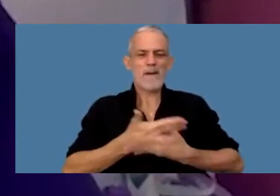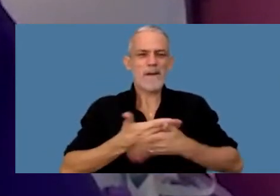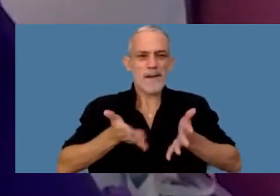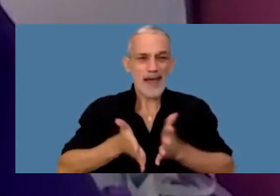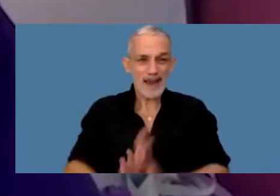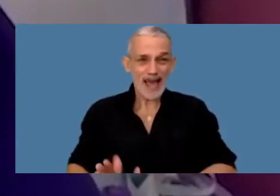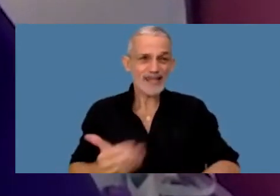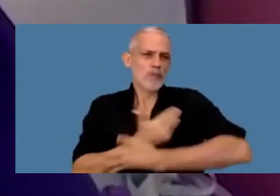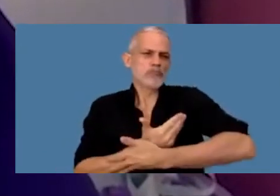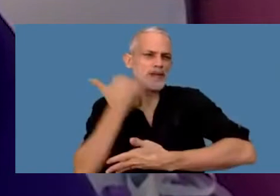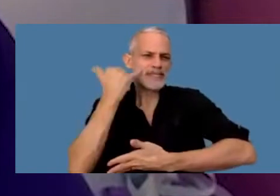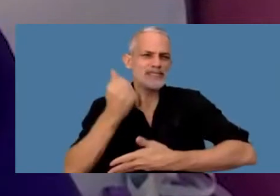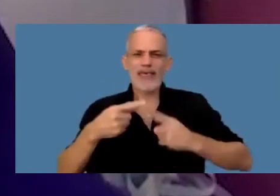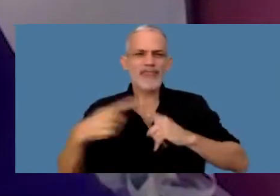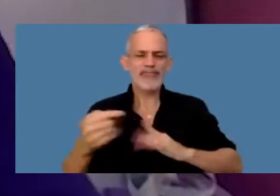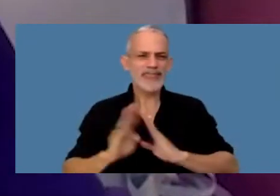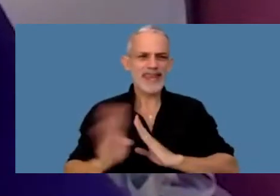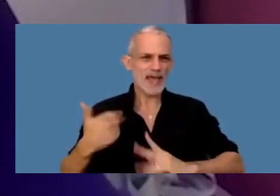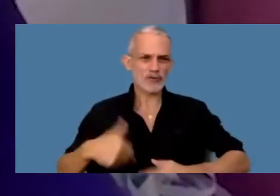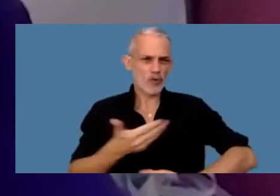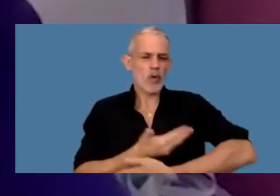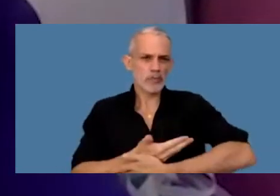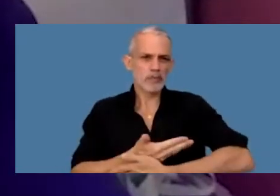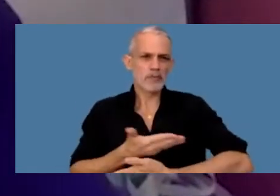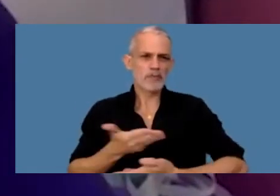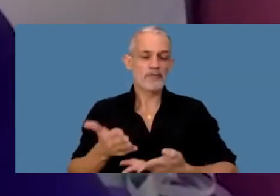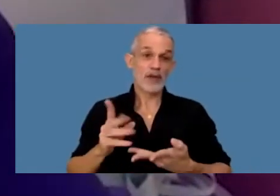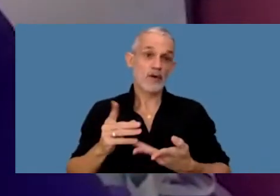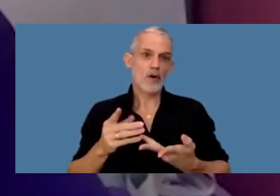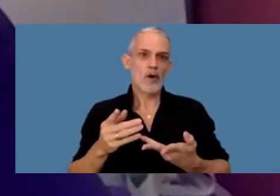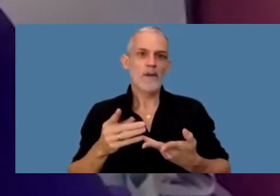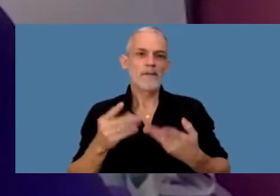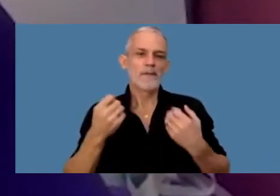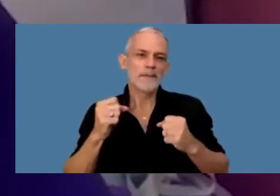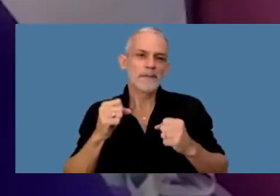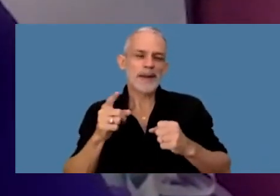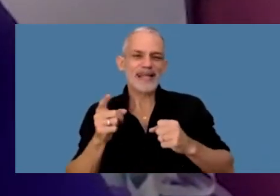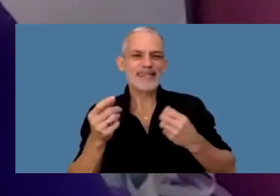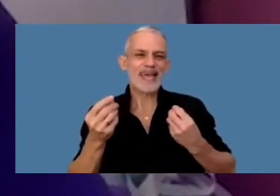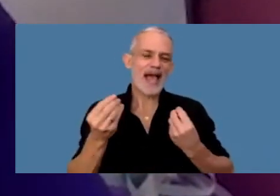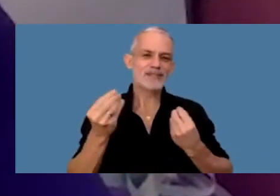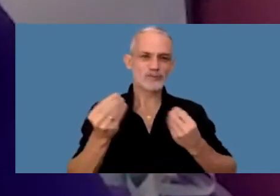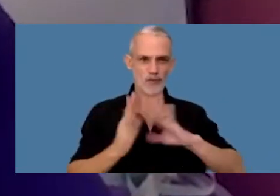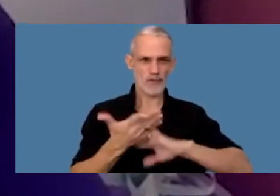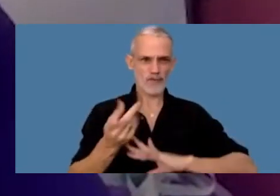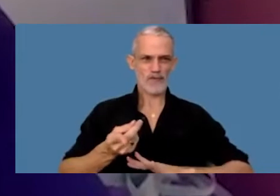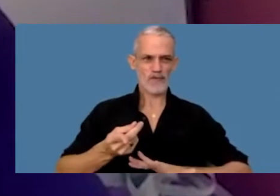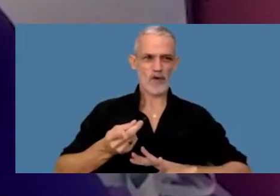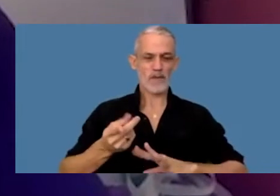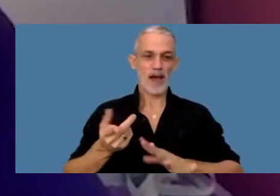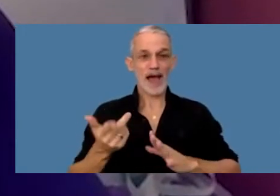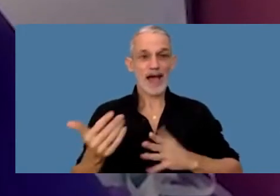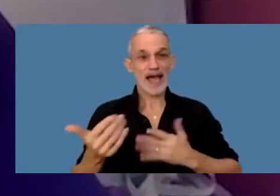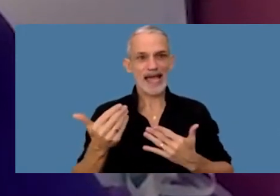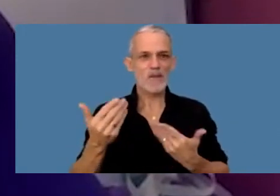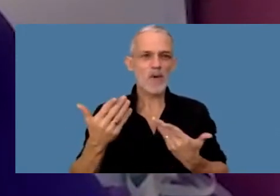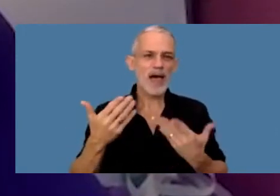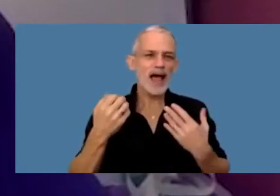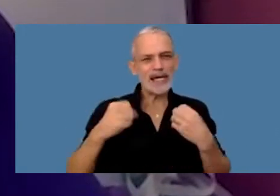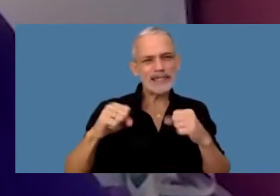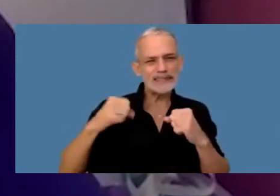los nacimientos, y seguramente ampliará en eso. Y lo que es, ayuda mucho